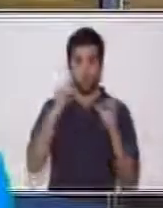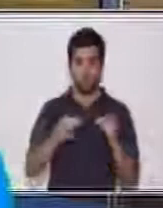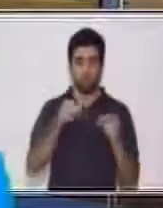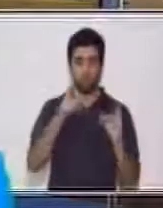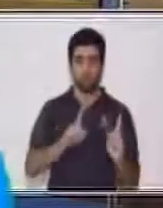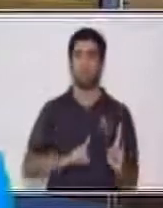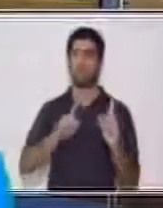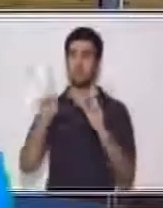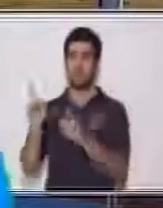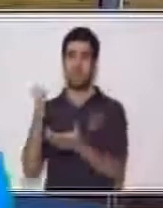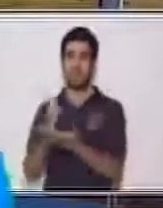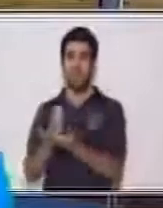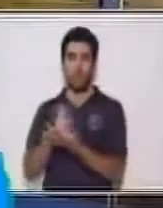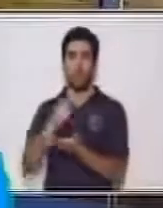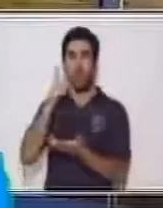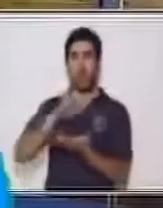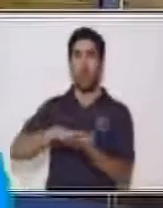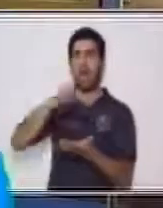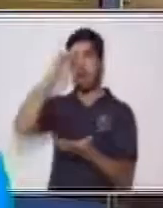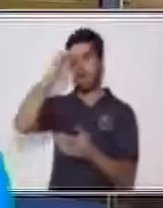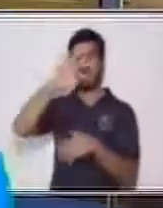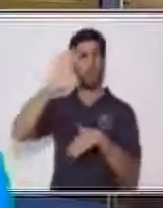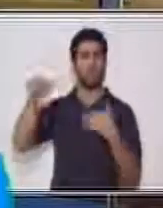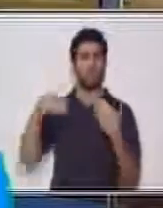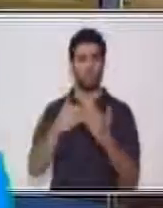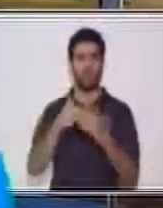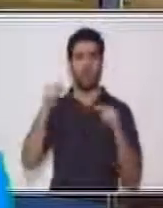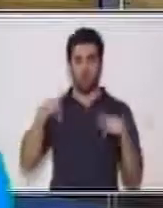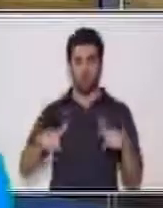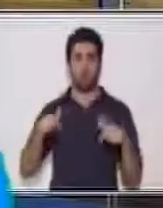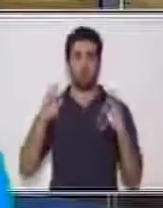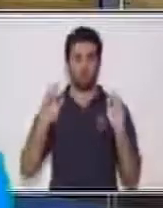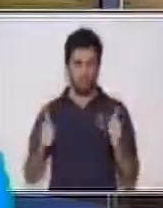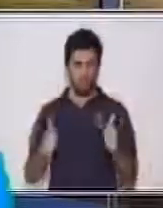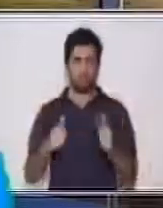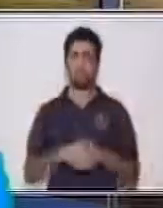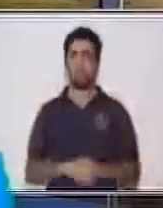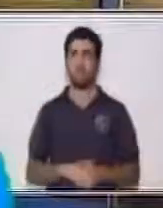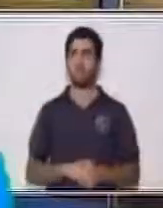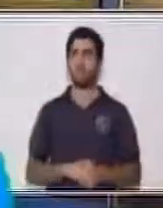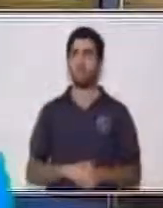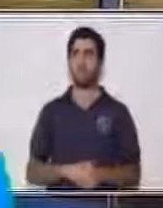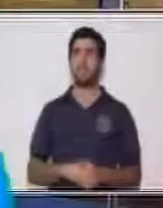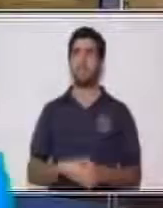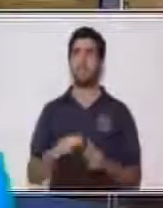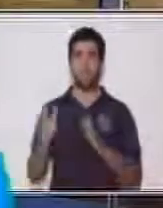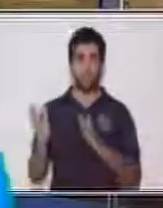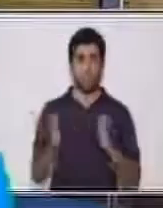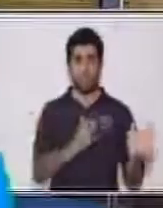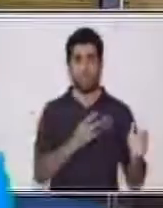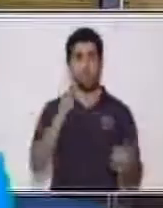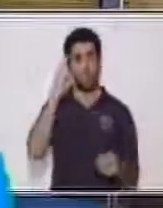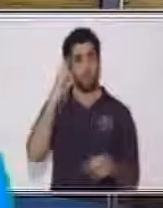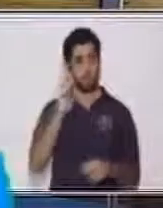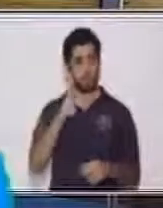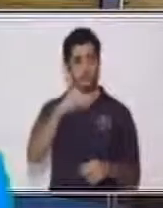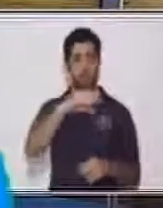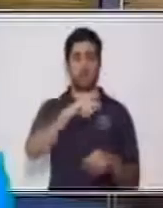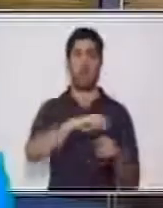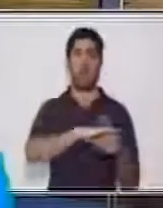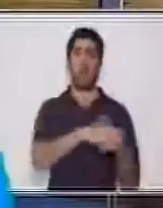tus maestros y compañeros, tengas presente todo lo que aprendimos en esta clase. Aparte de ello, te recomiendo que laves tus